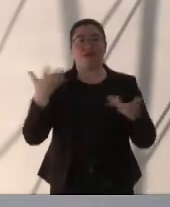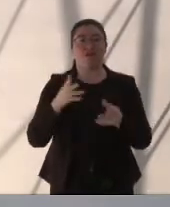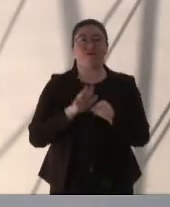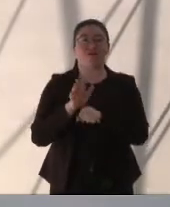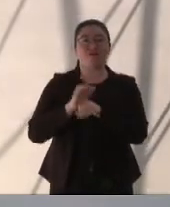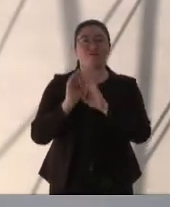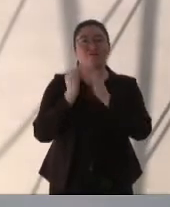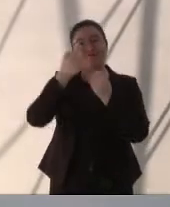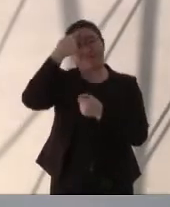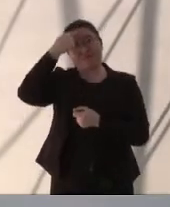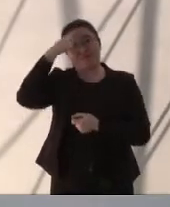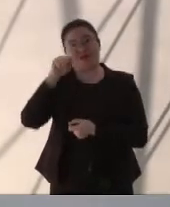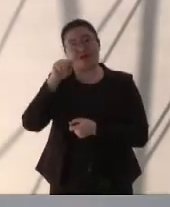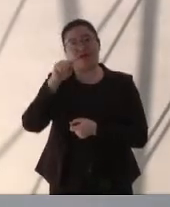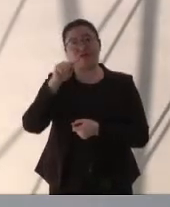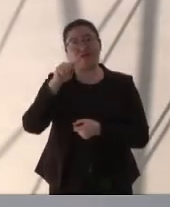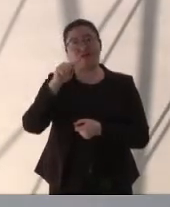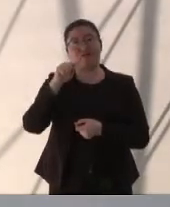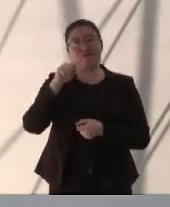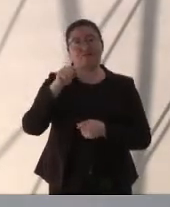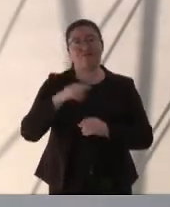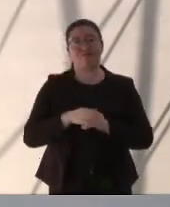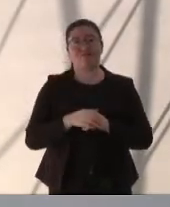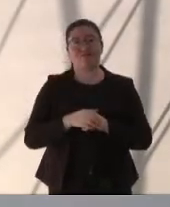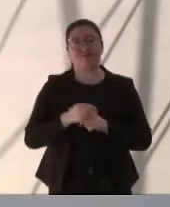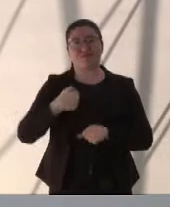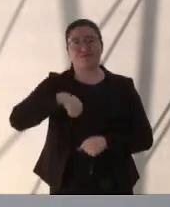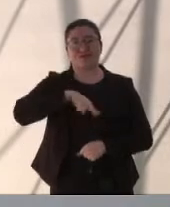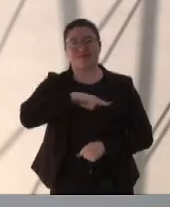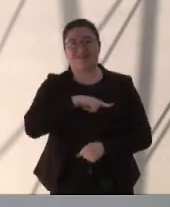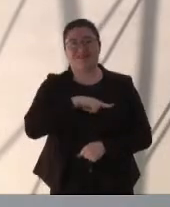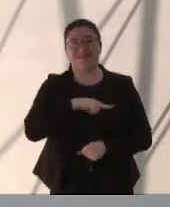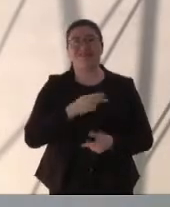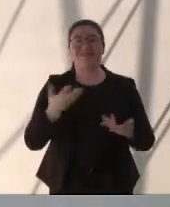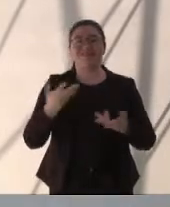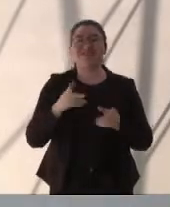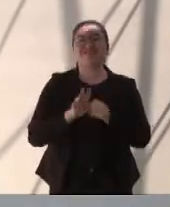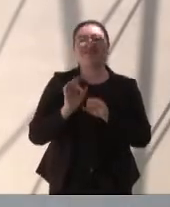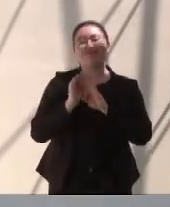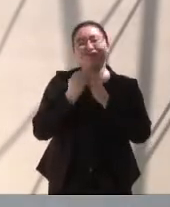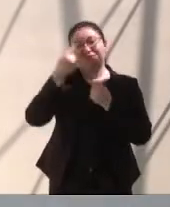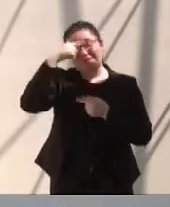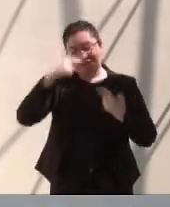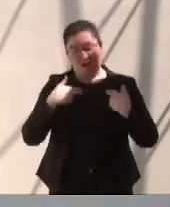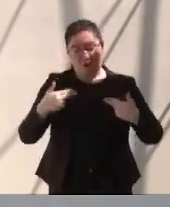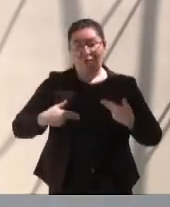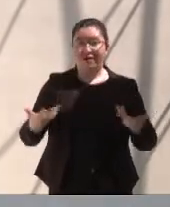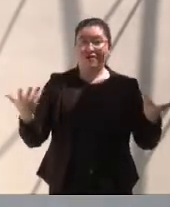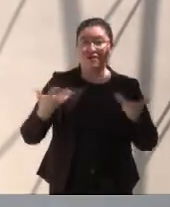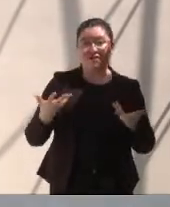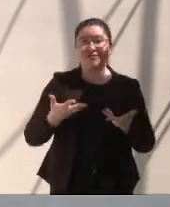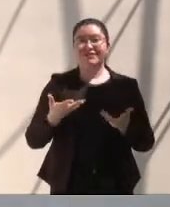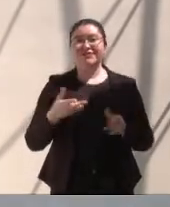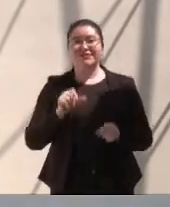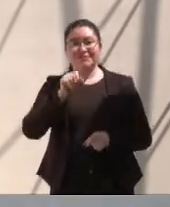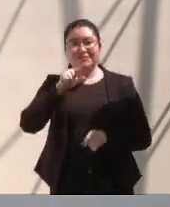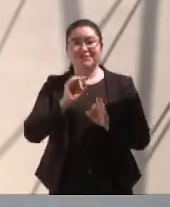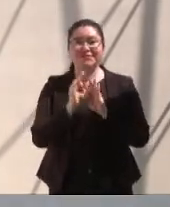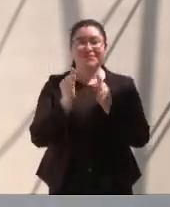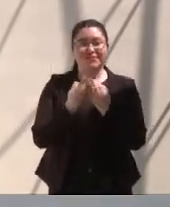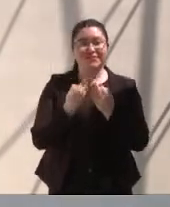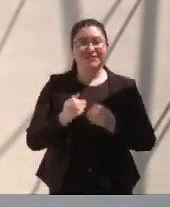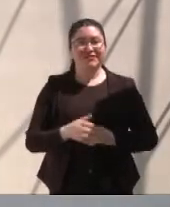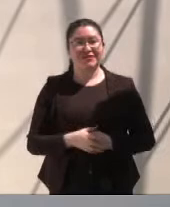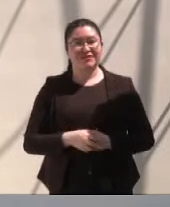capacidades forenses del tribunal en las tareas de identificación humana, que creo que tenemos un espacio muy importante de